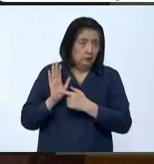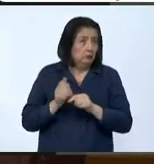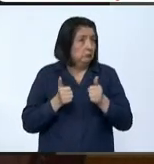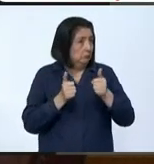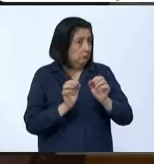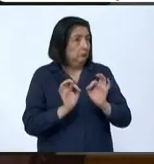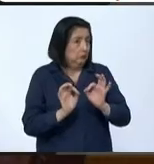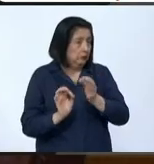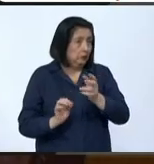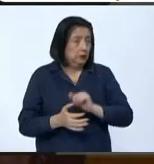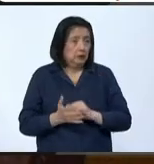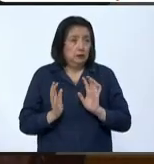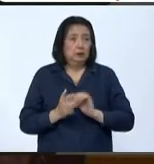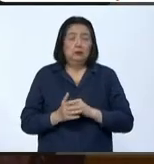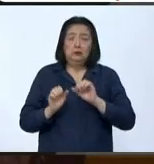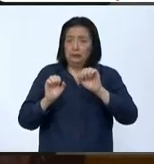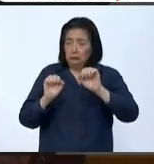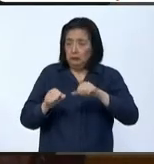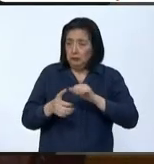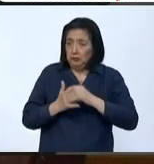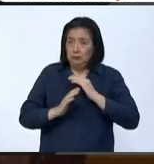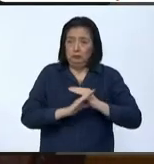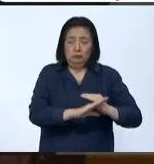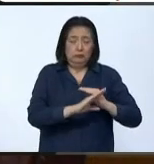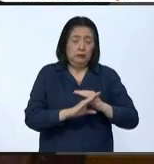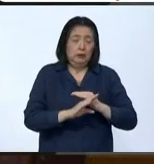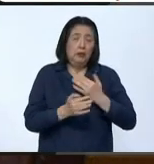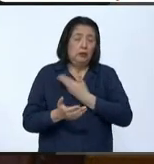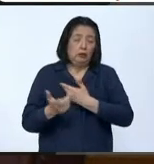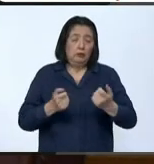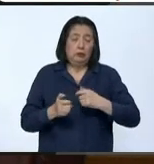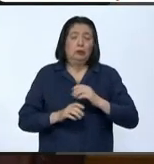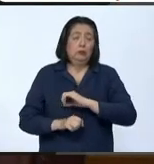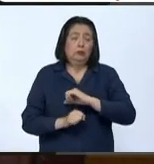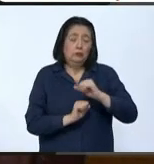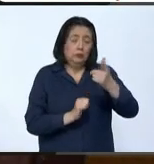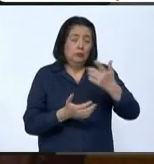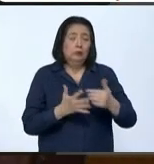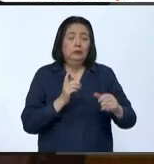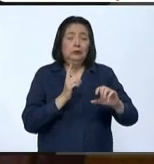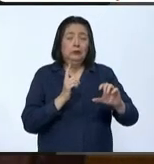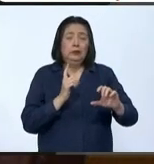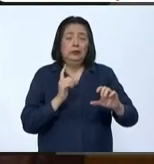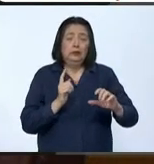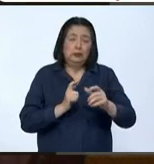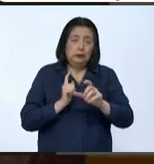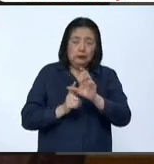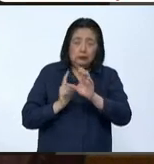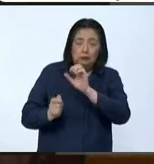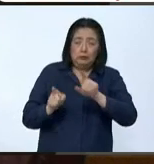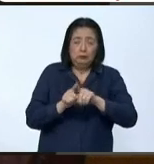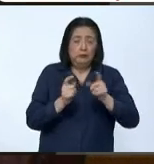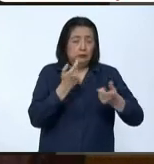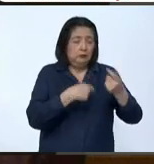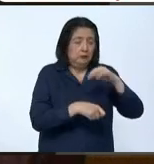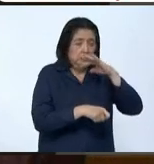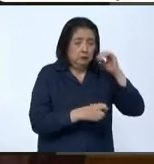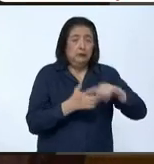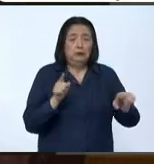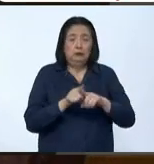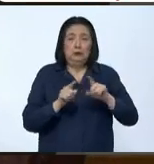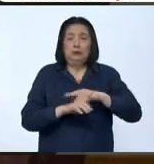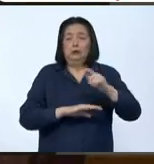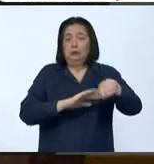buenos frutos en los combates del Estado contra el terrorismo y el narcotráfico y también contra la corrupción